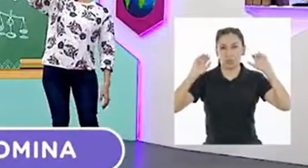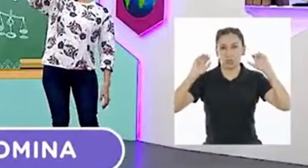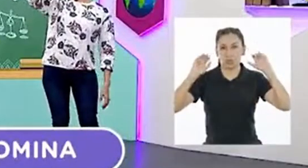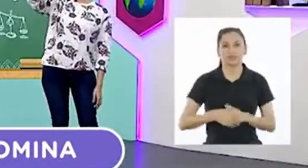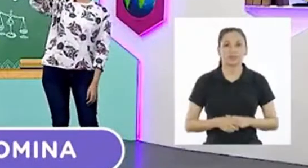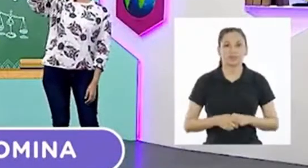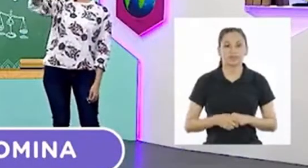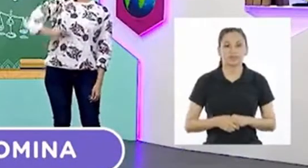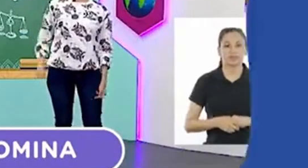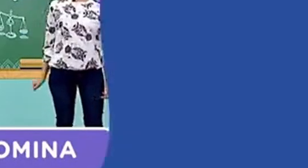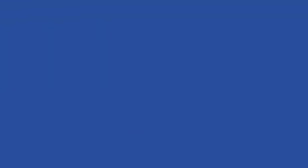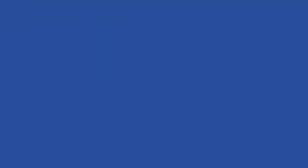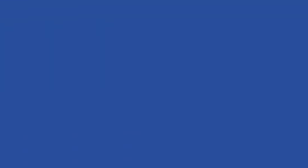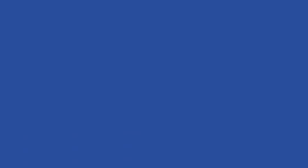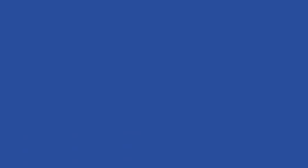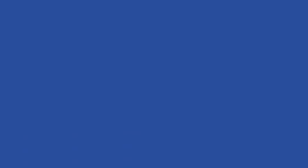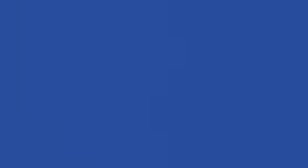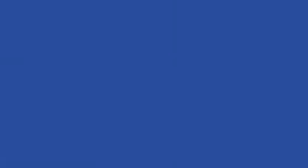chao!